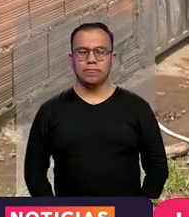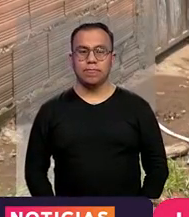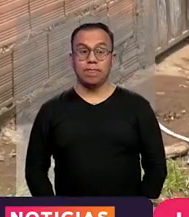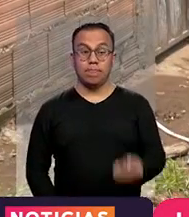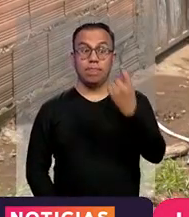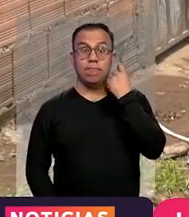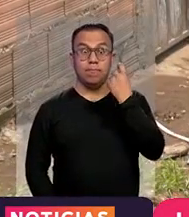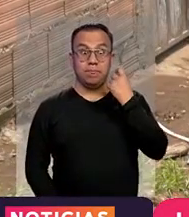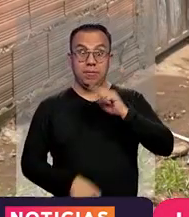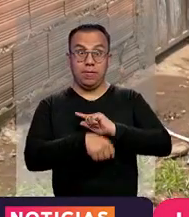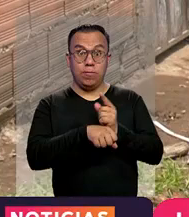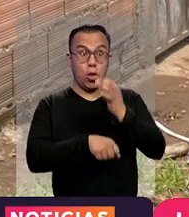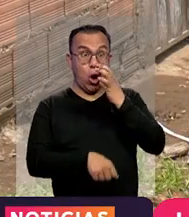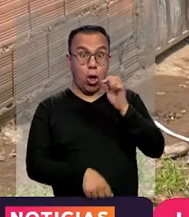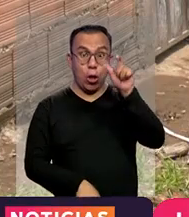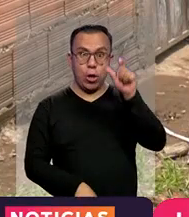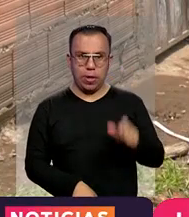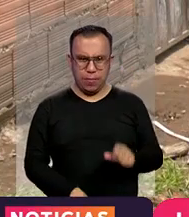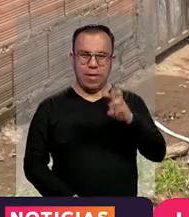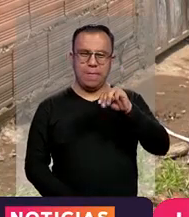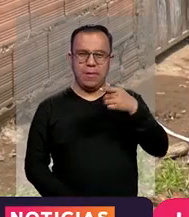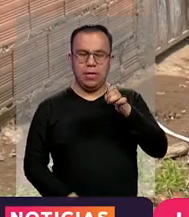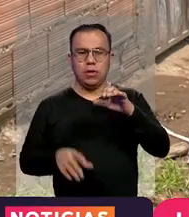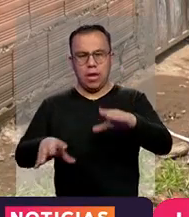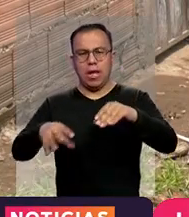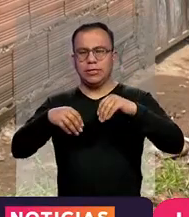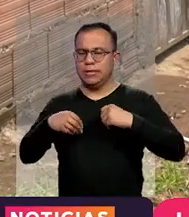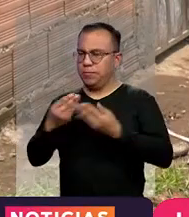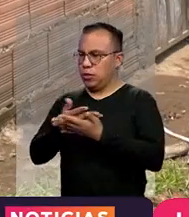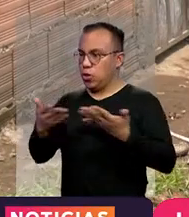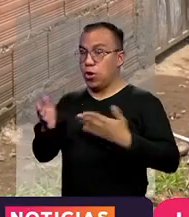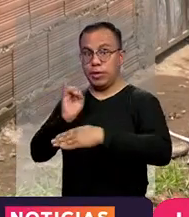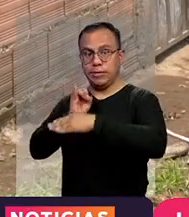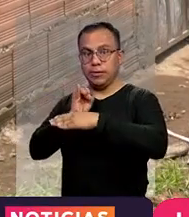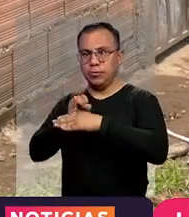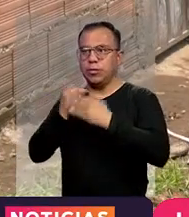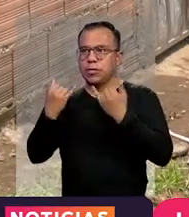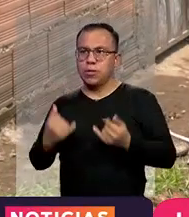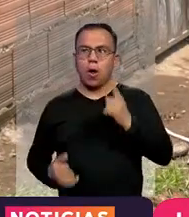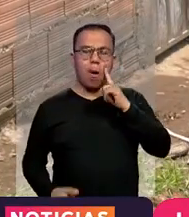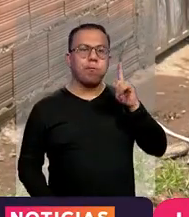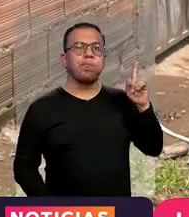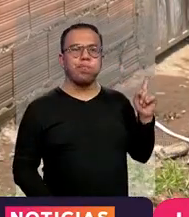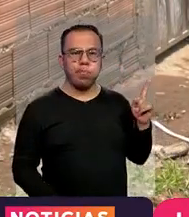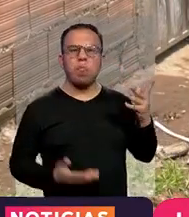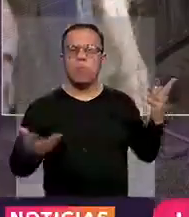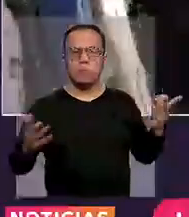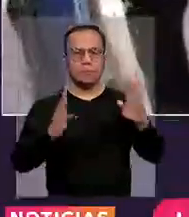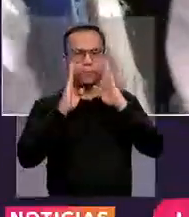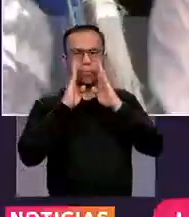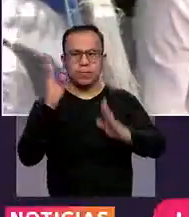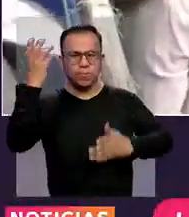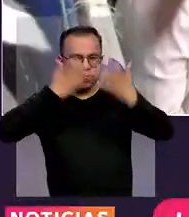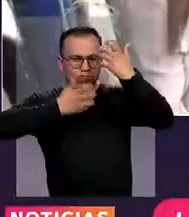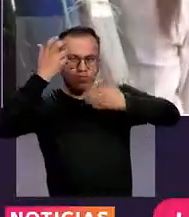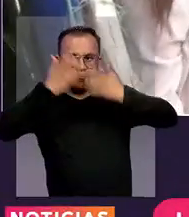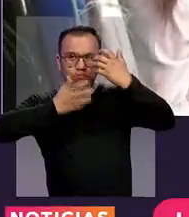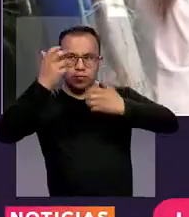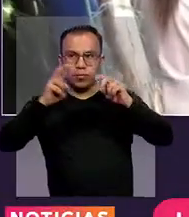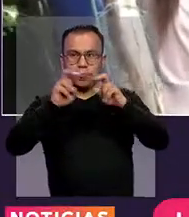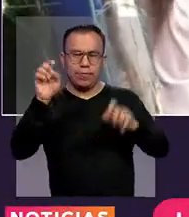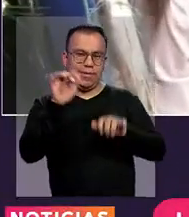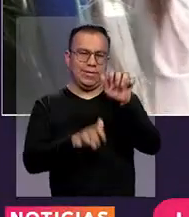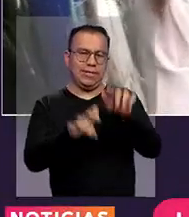Hace pocos minutos el señor Miguel aceptó la oferta institucional y en este momento se encuentra siendo valorado por parte